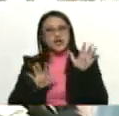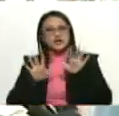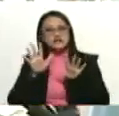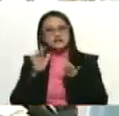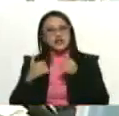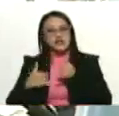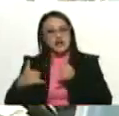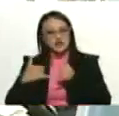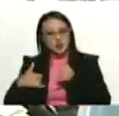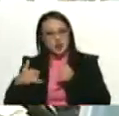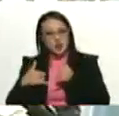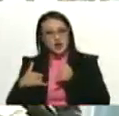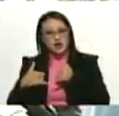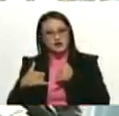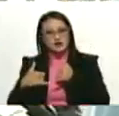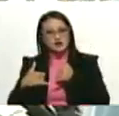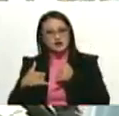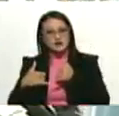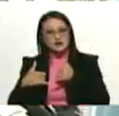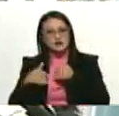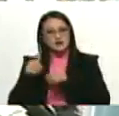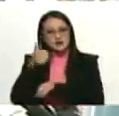de línea, además de